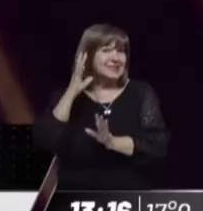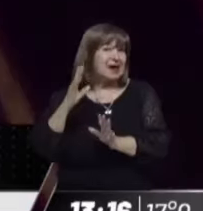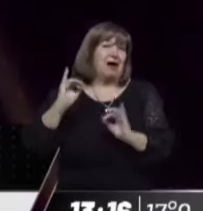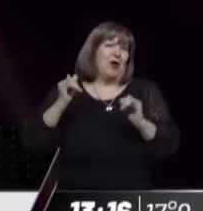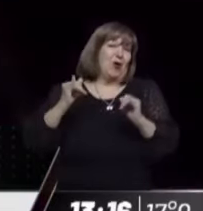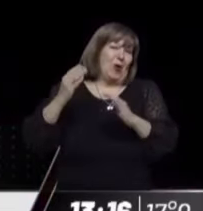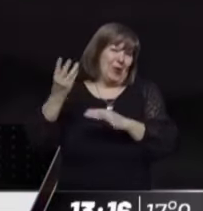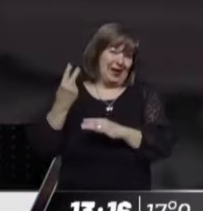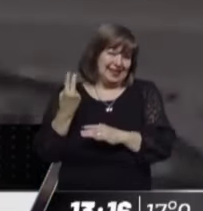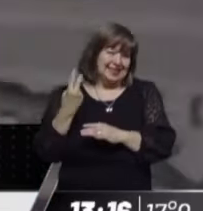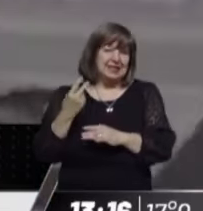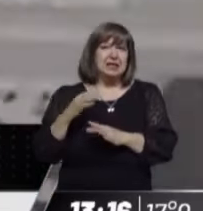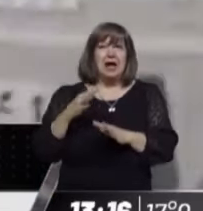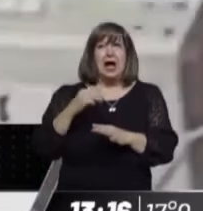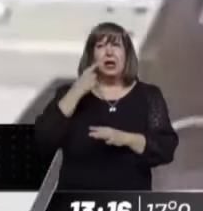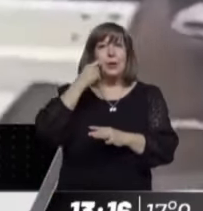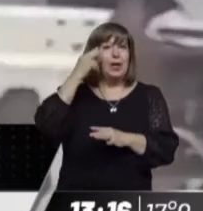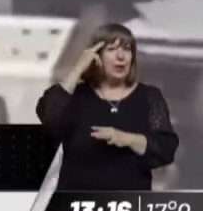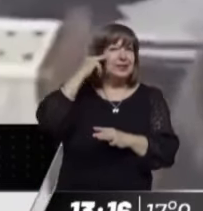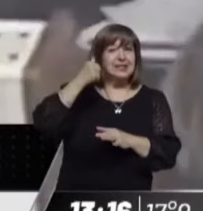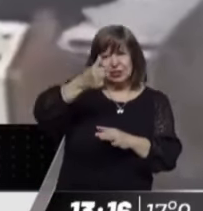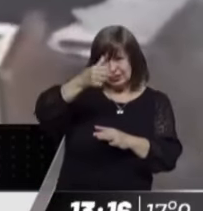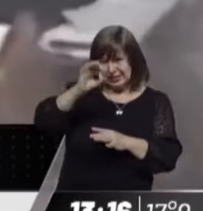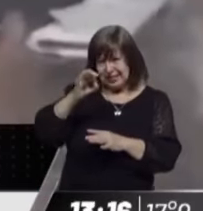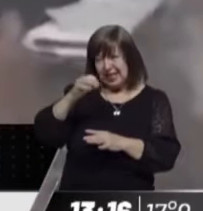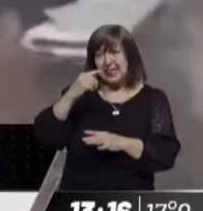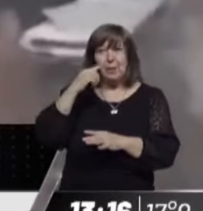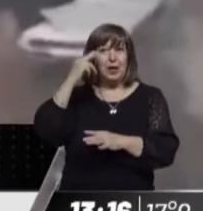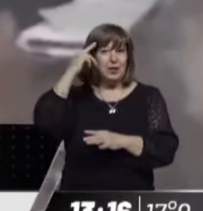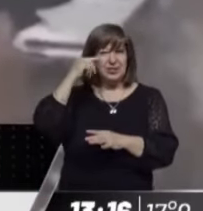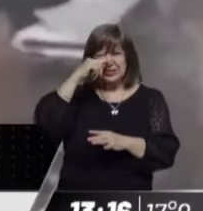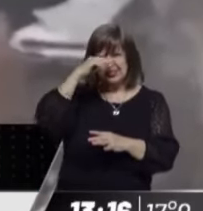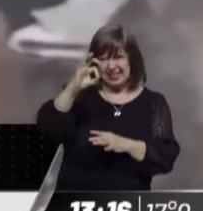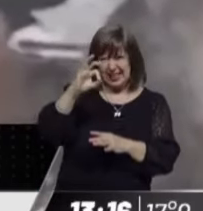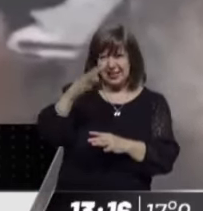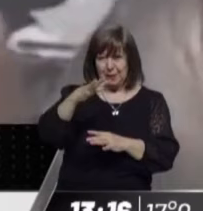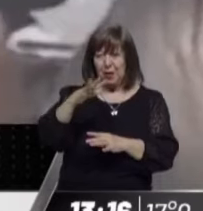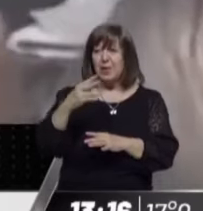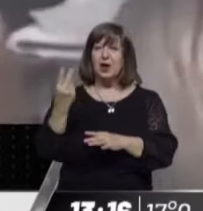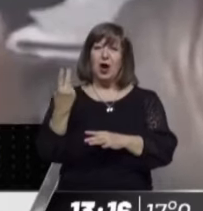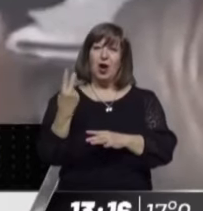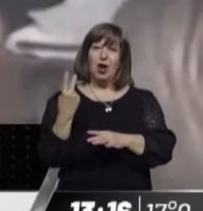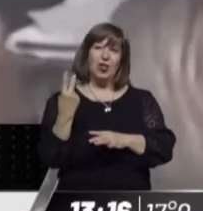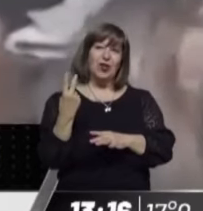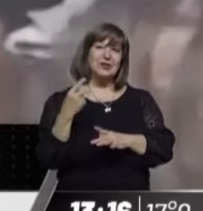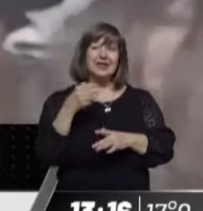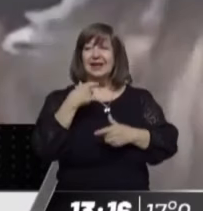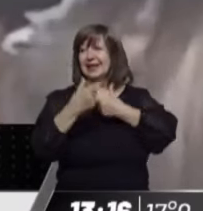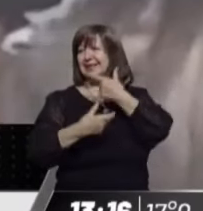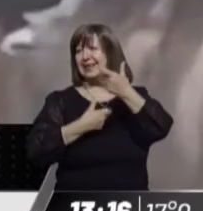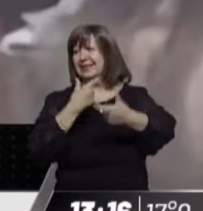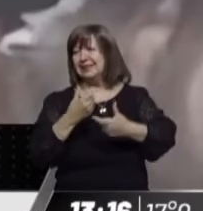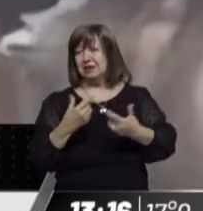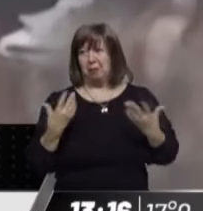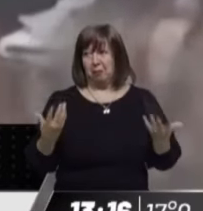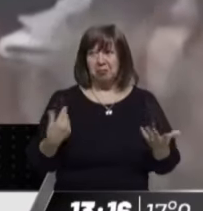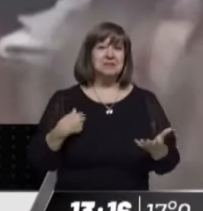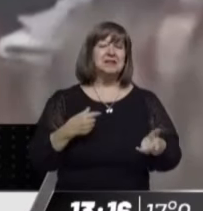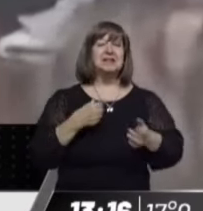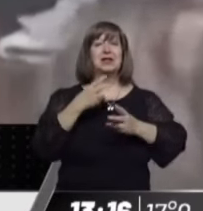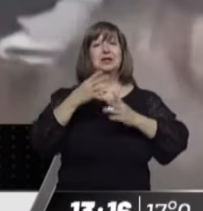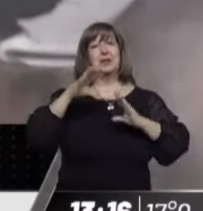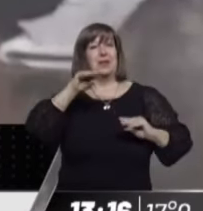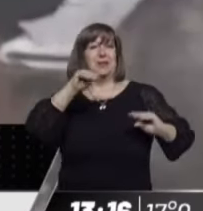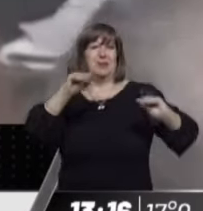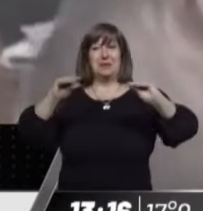los 70, fines de los 60, principios de los 70, y así fueron creciendo como grandes humoristas, y sobre todo